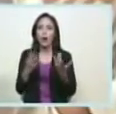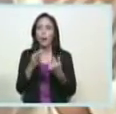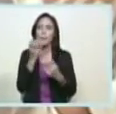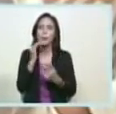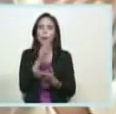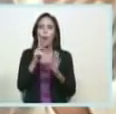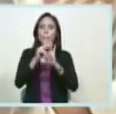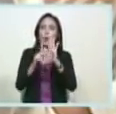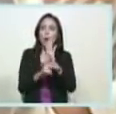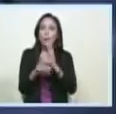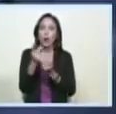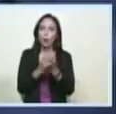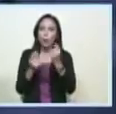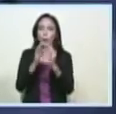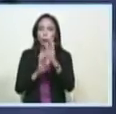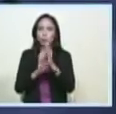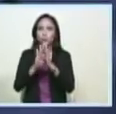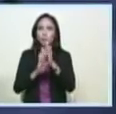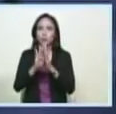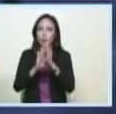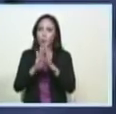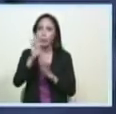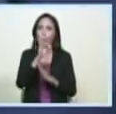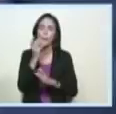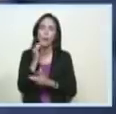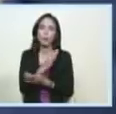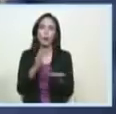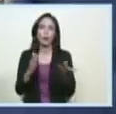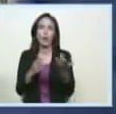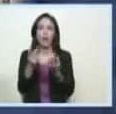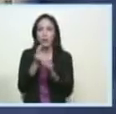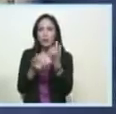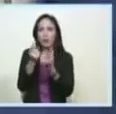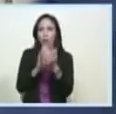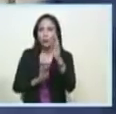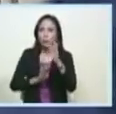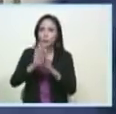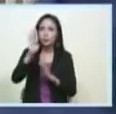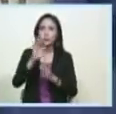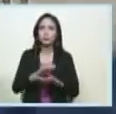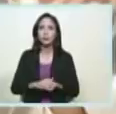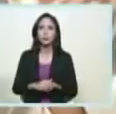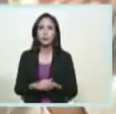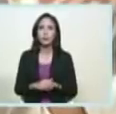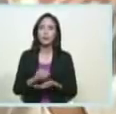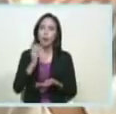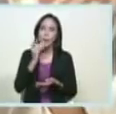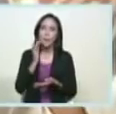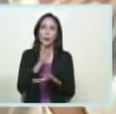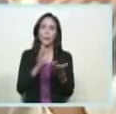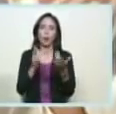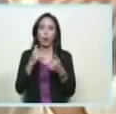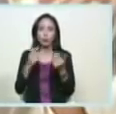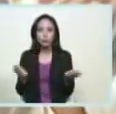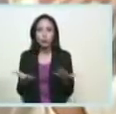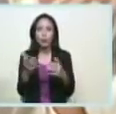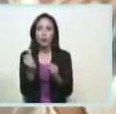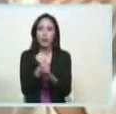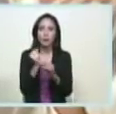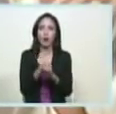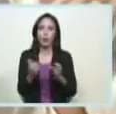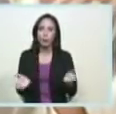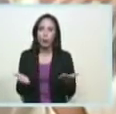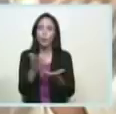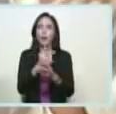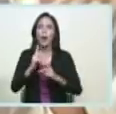programa económico de crecimiento económico de prosperidad e ir para fortalecer aceleradamente a